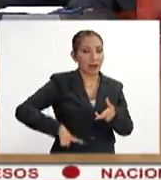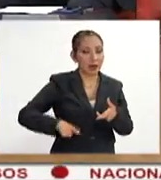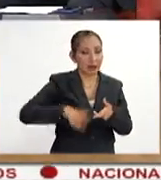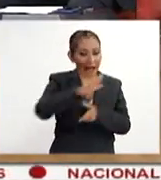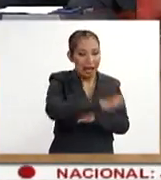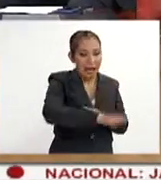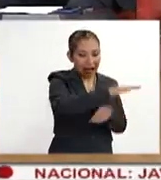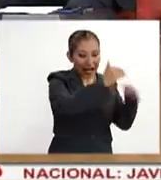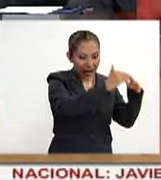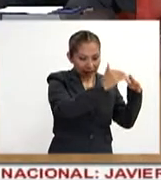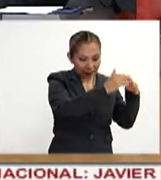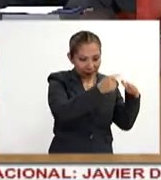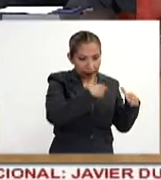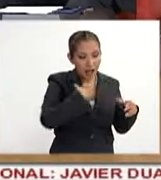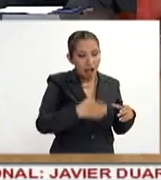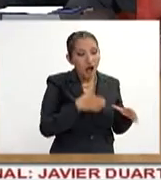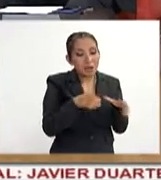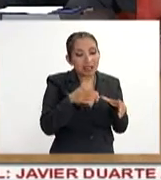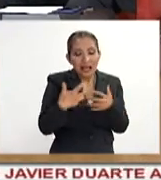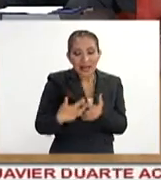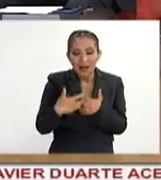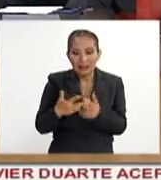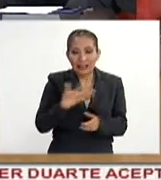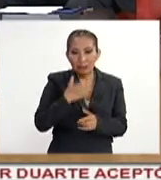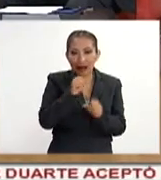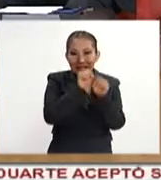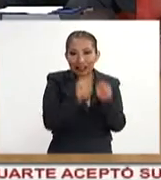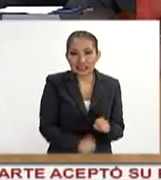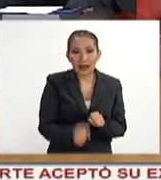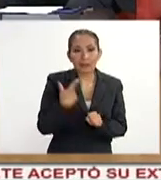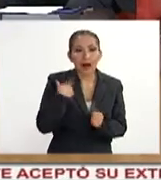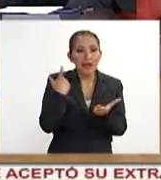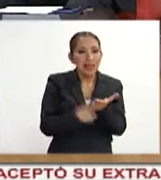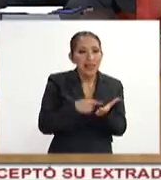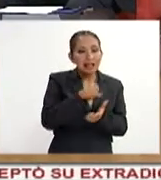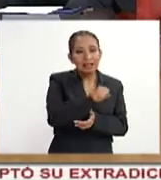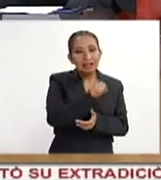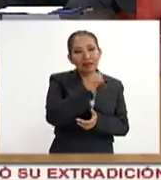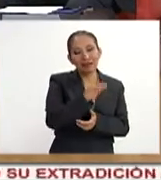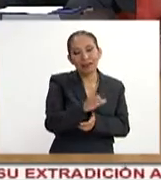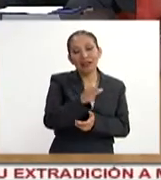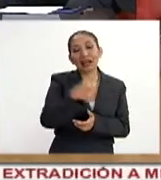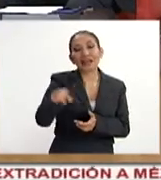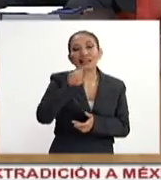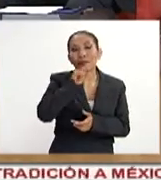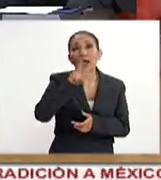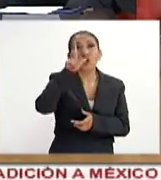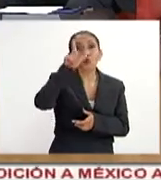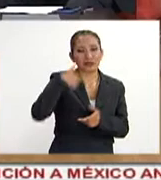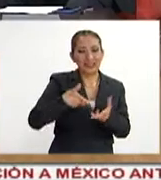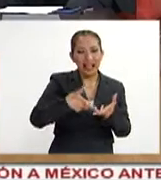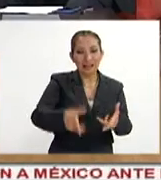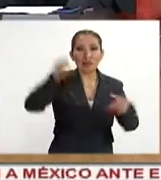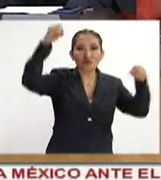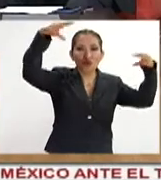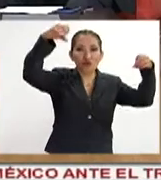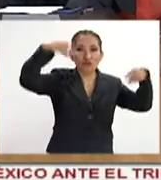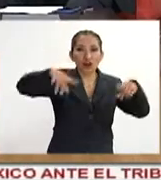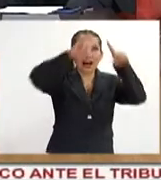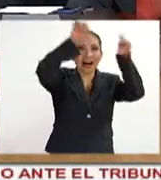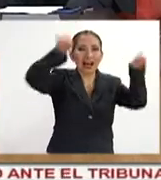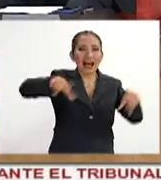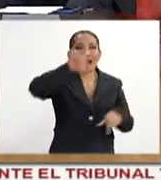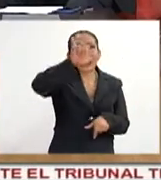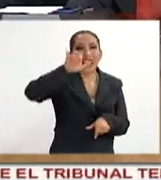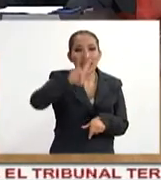sector doméstico, comercial e industrial, tenemos los sistemas interconectados a la red de CFE, y en la parte de alumbrado público, las luminarias de LED de